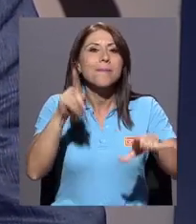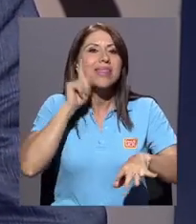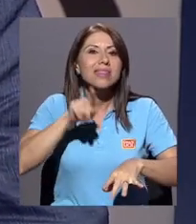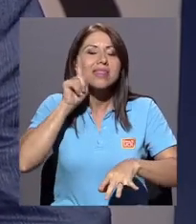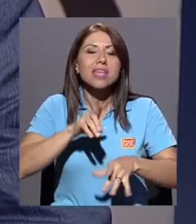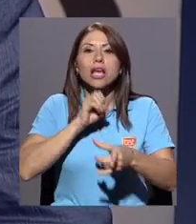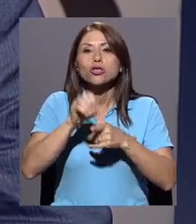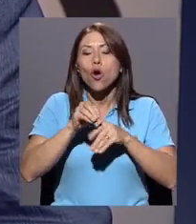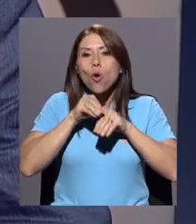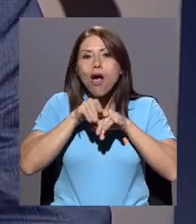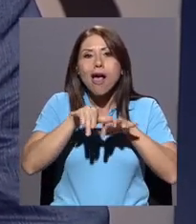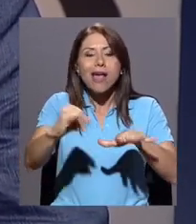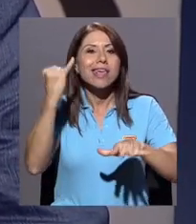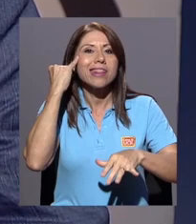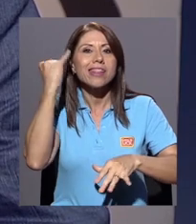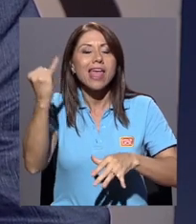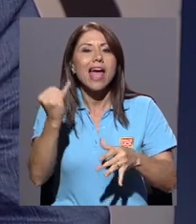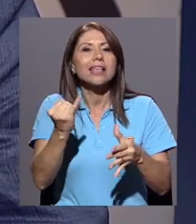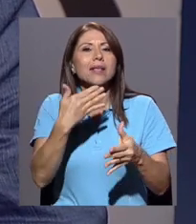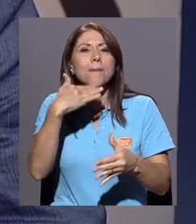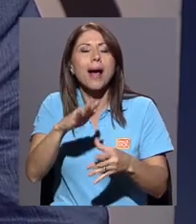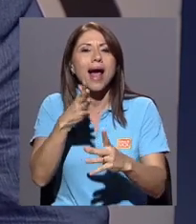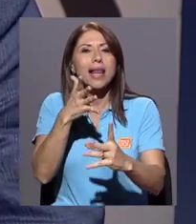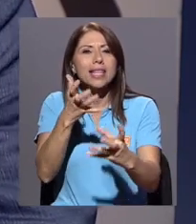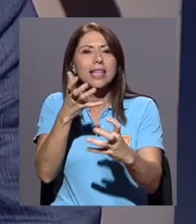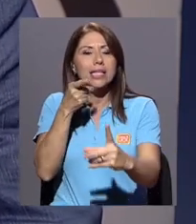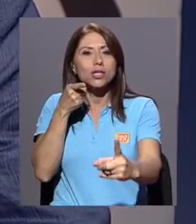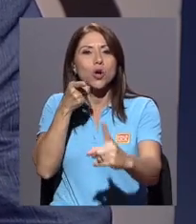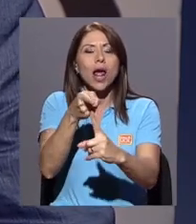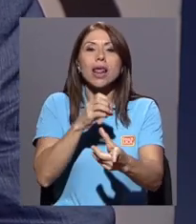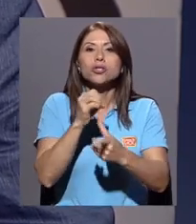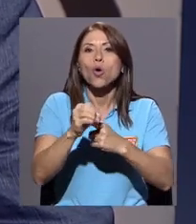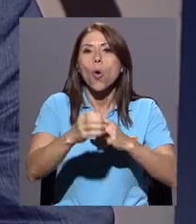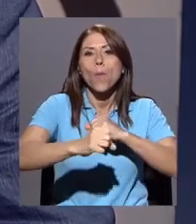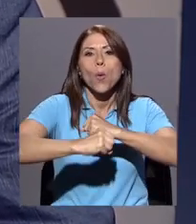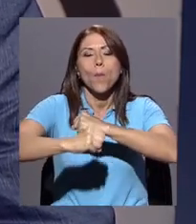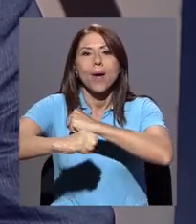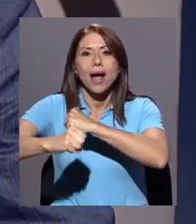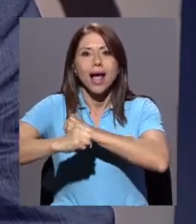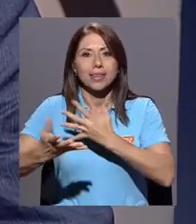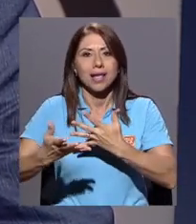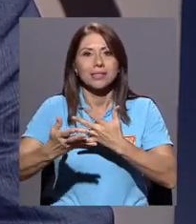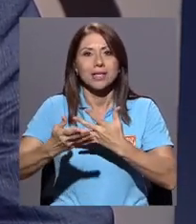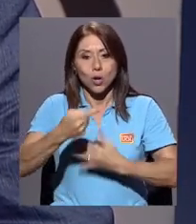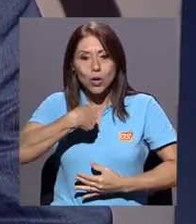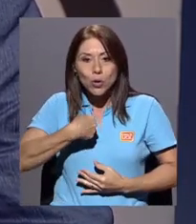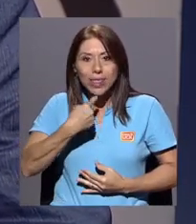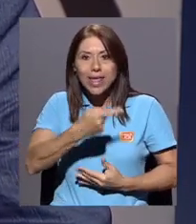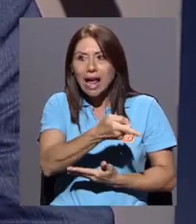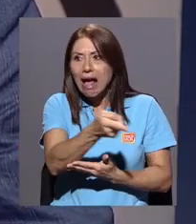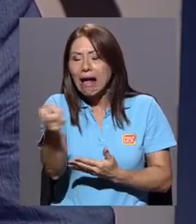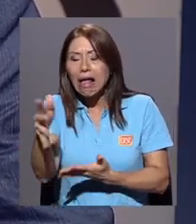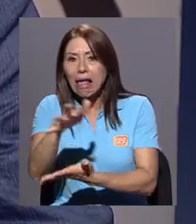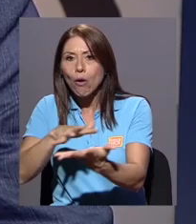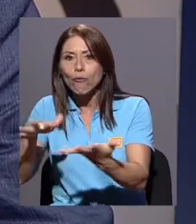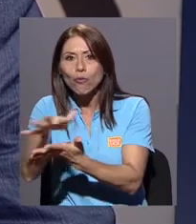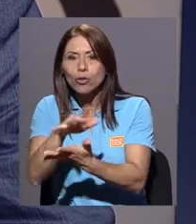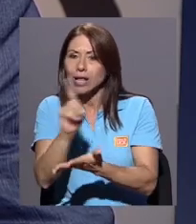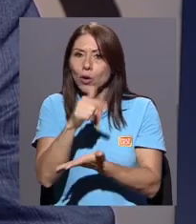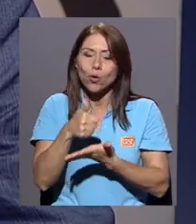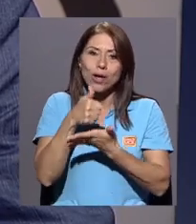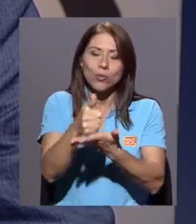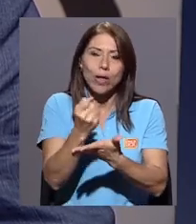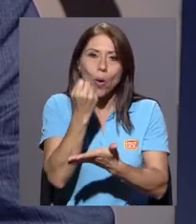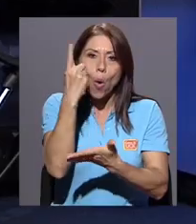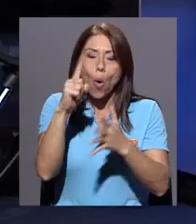ideas malintencionadas o de propaganda o de algo que confunde a la población más que ayudarla a comprender el mundo en el que